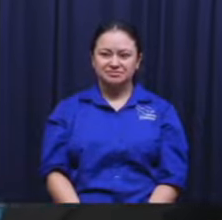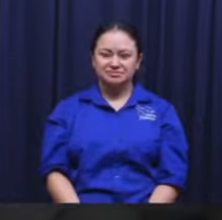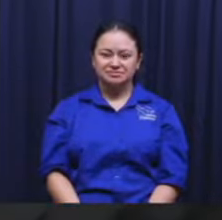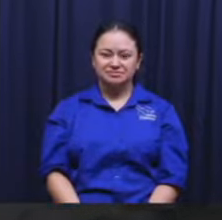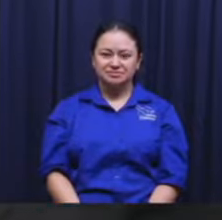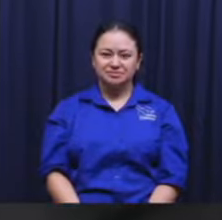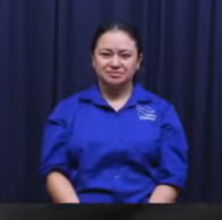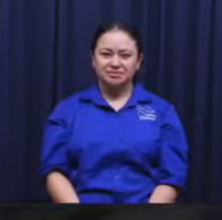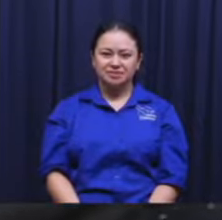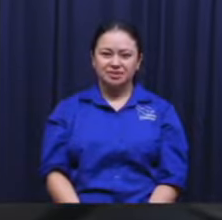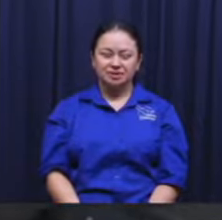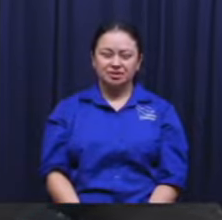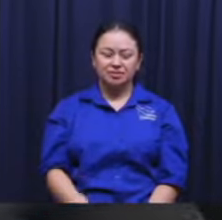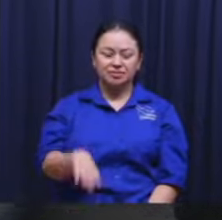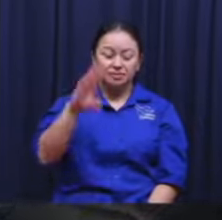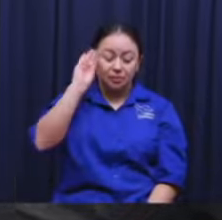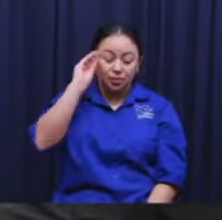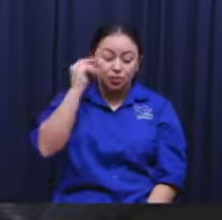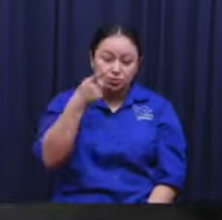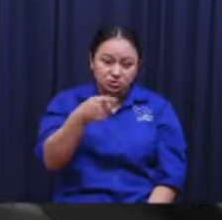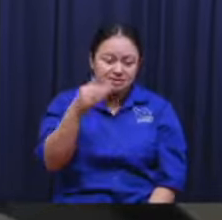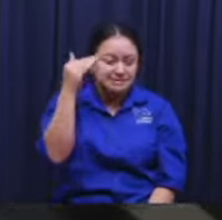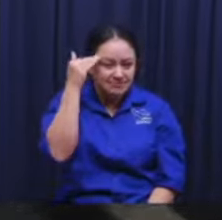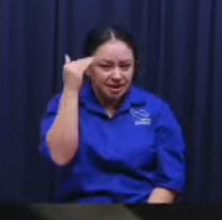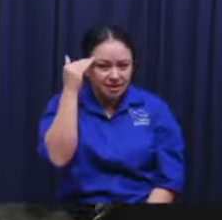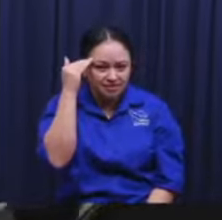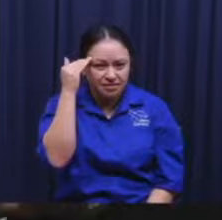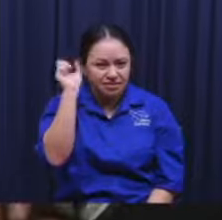Porque se sabe que existen esos cristianos grillos, ¿ah?